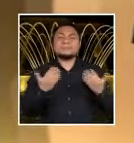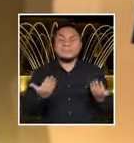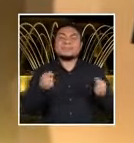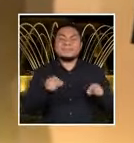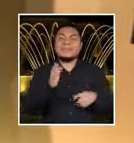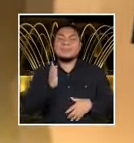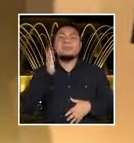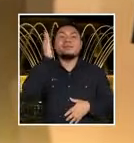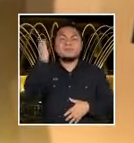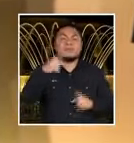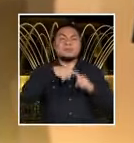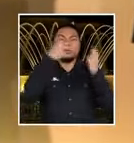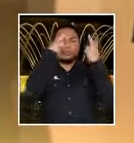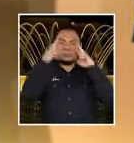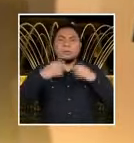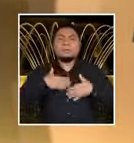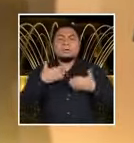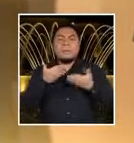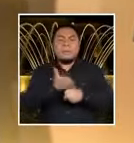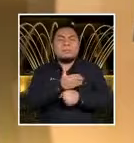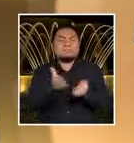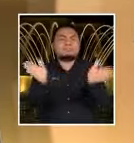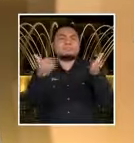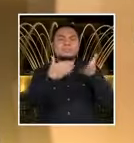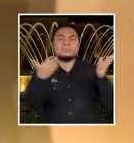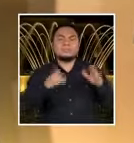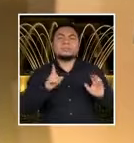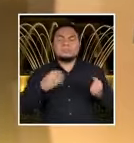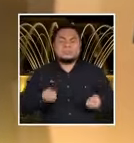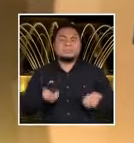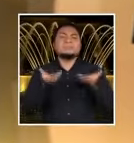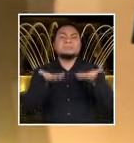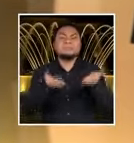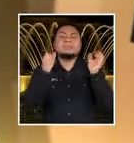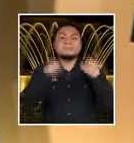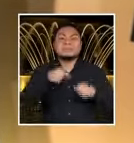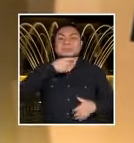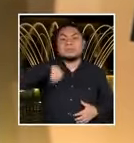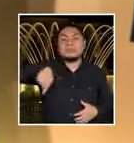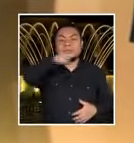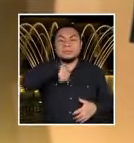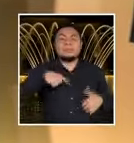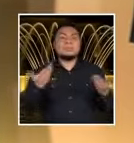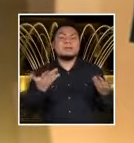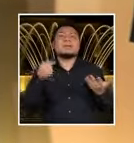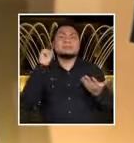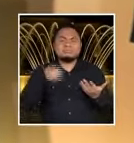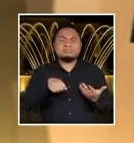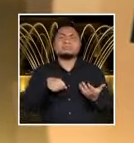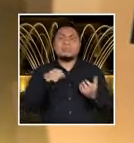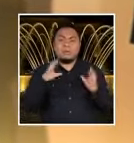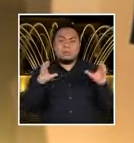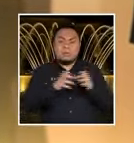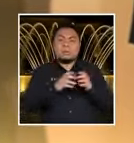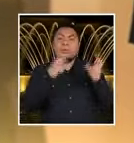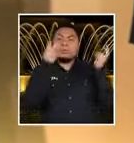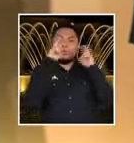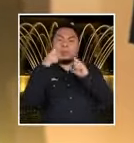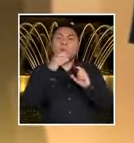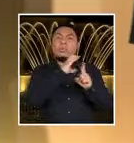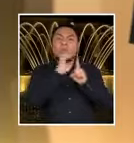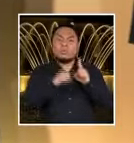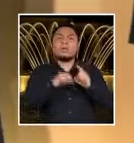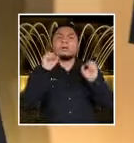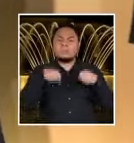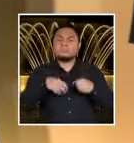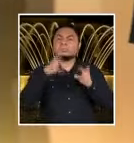futuro al turismo receptivo, que podemos garantizar que nuestro sector está cumpliendo las medidas de